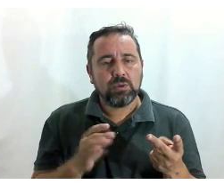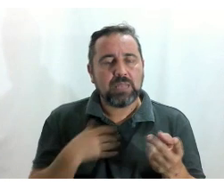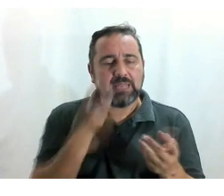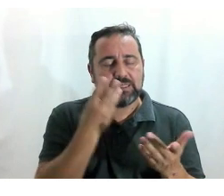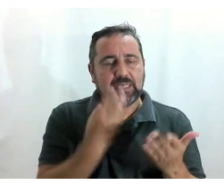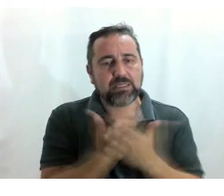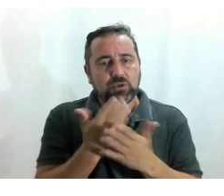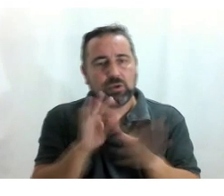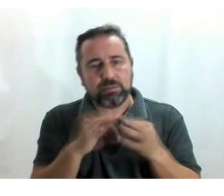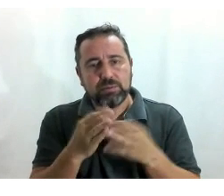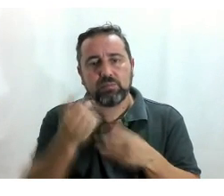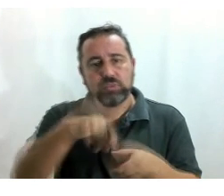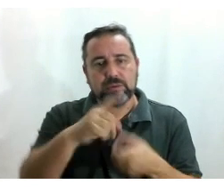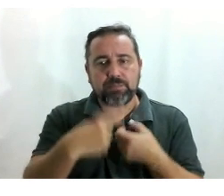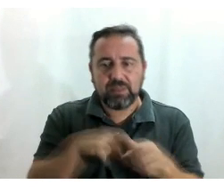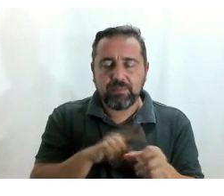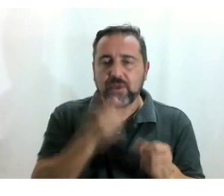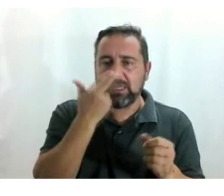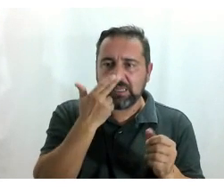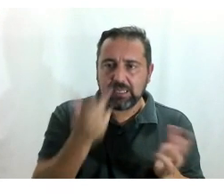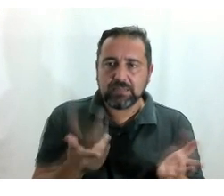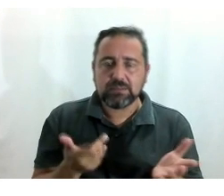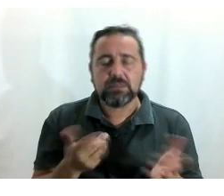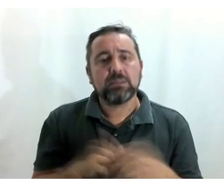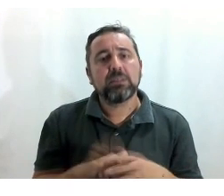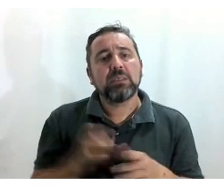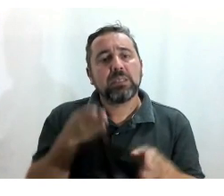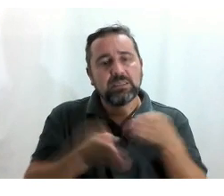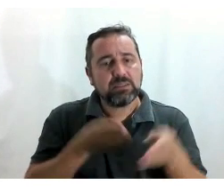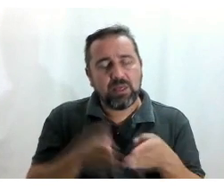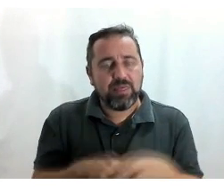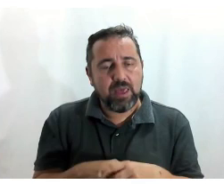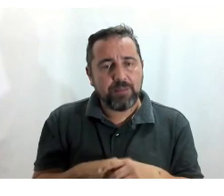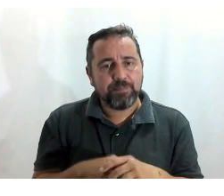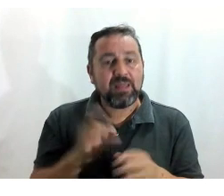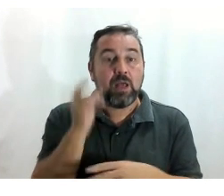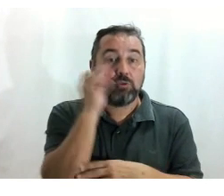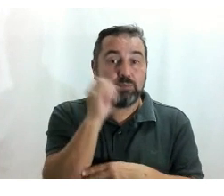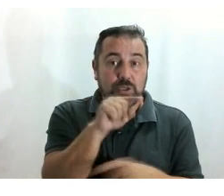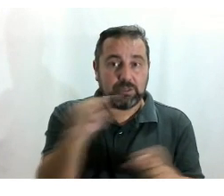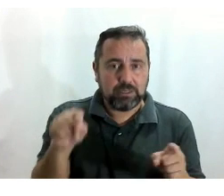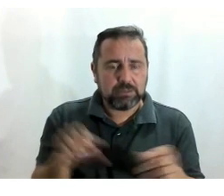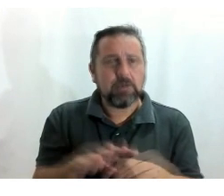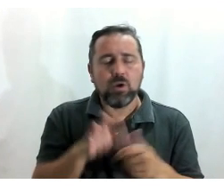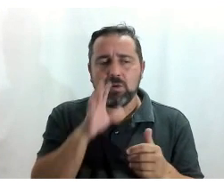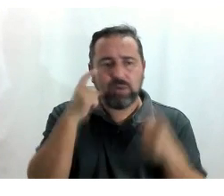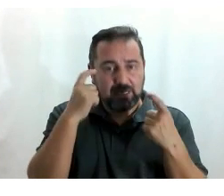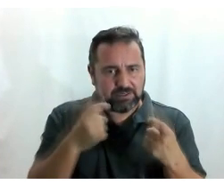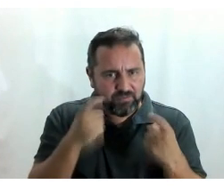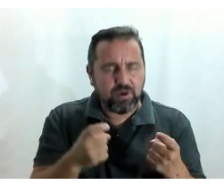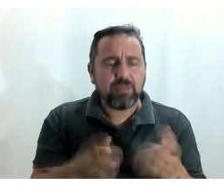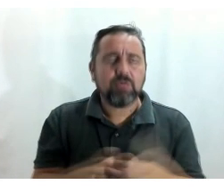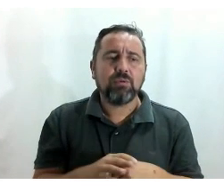sesiones, vuestra participación, vuestro interés, vuestra asistencia, a los ponentes por el esfuerzo por